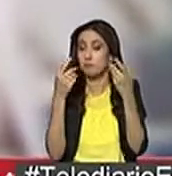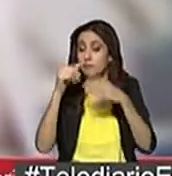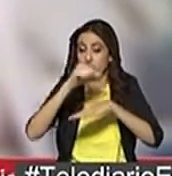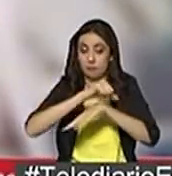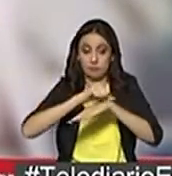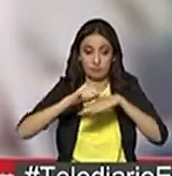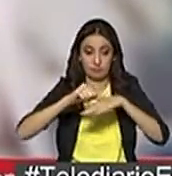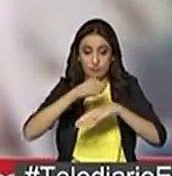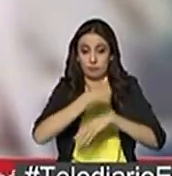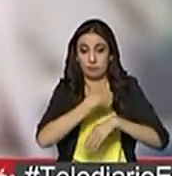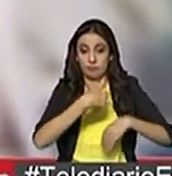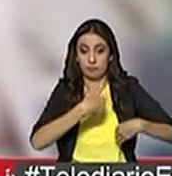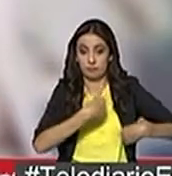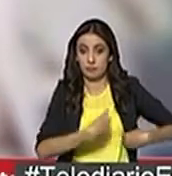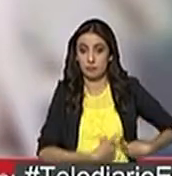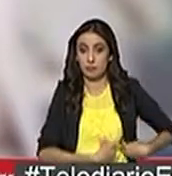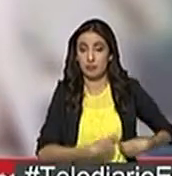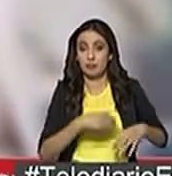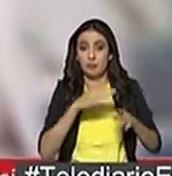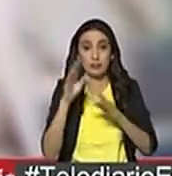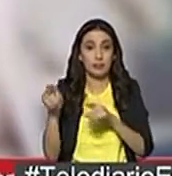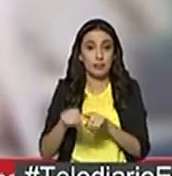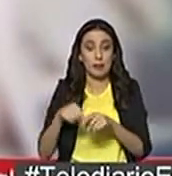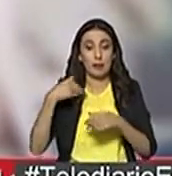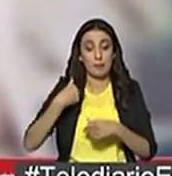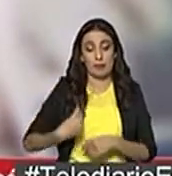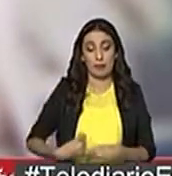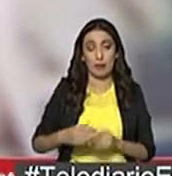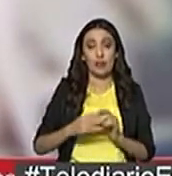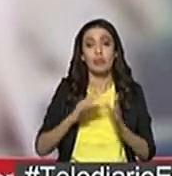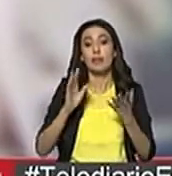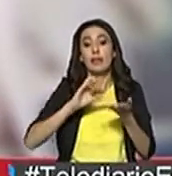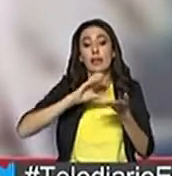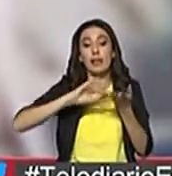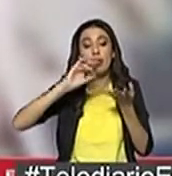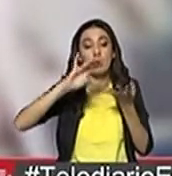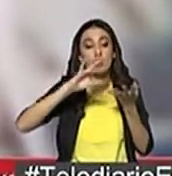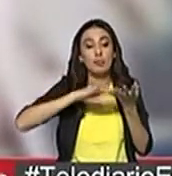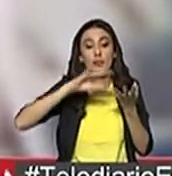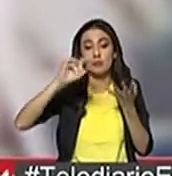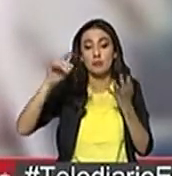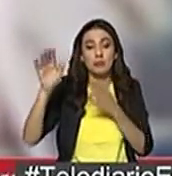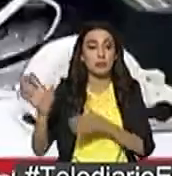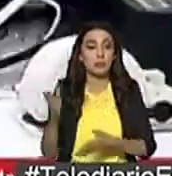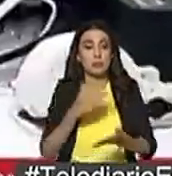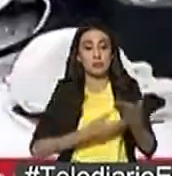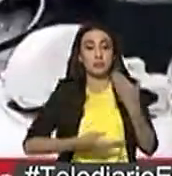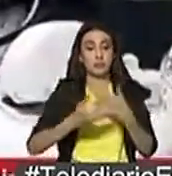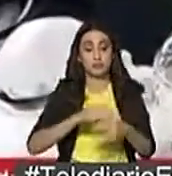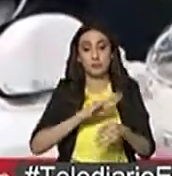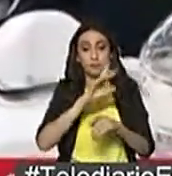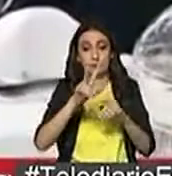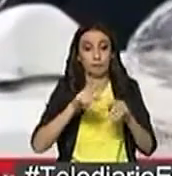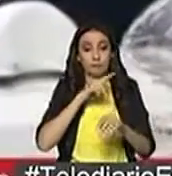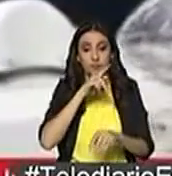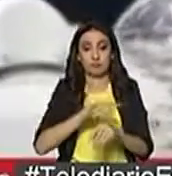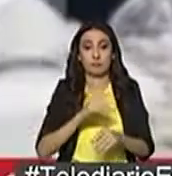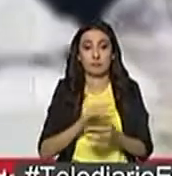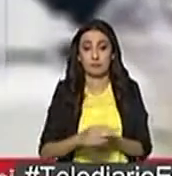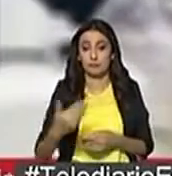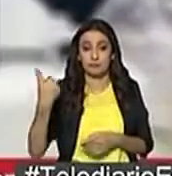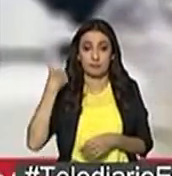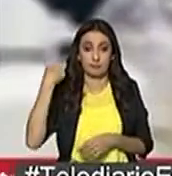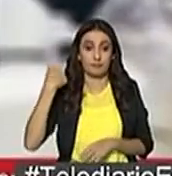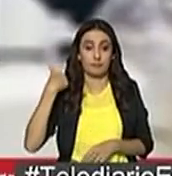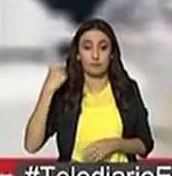vascular, existen 5 vacantes. Y para epidemiología se requieren 40 profesionales. Los interesados deberán